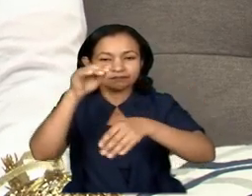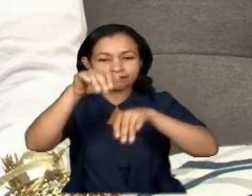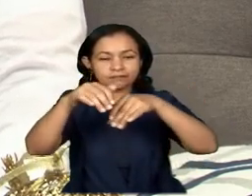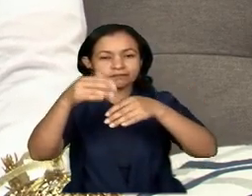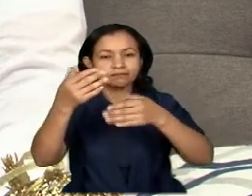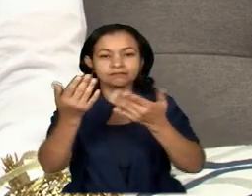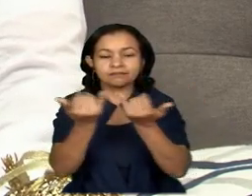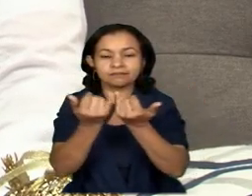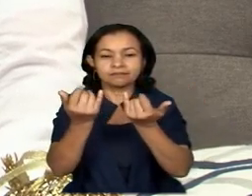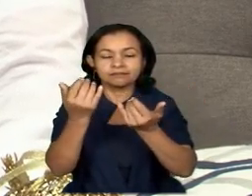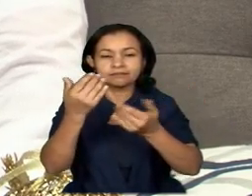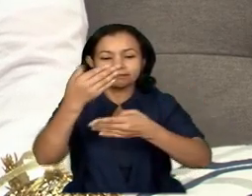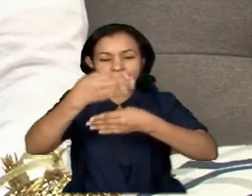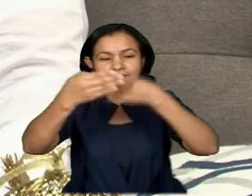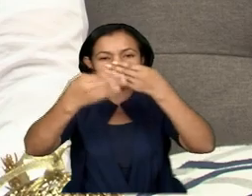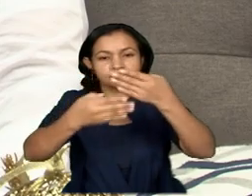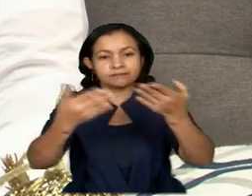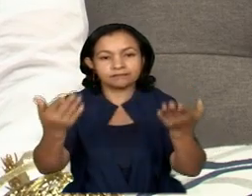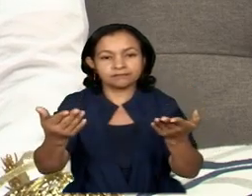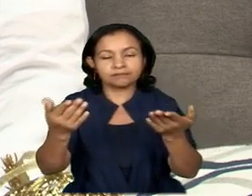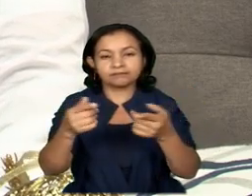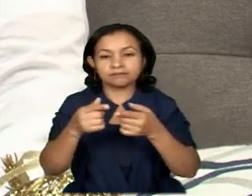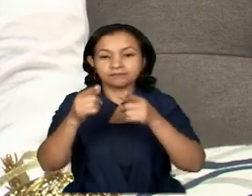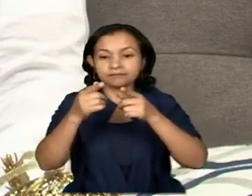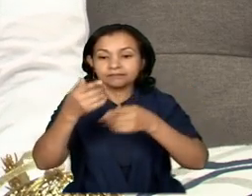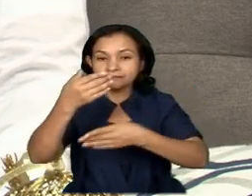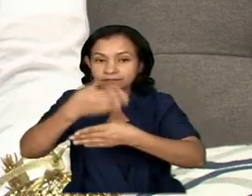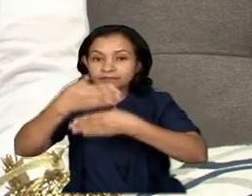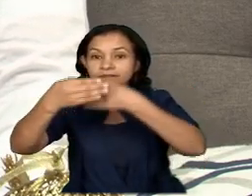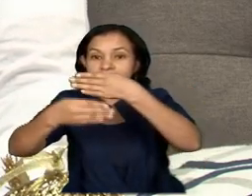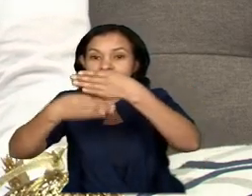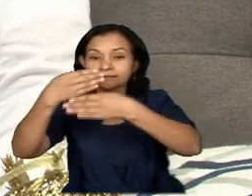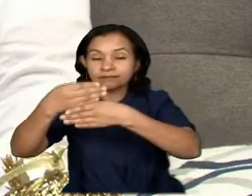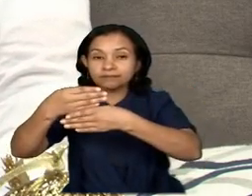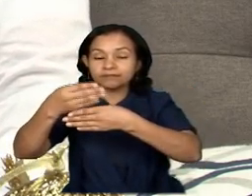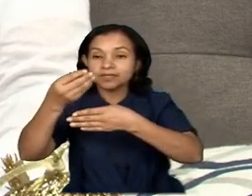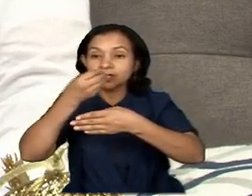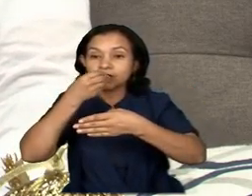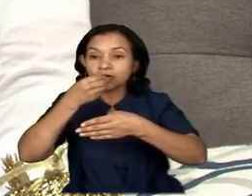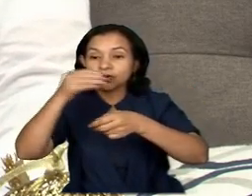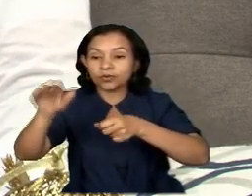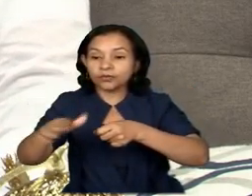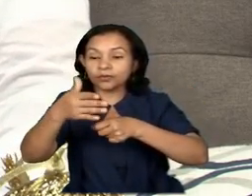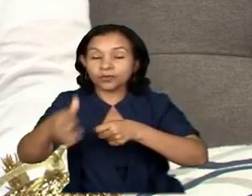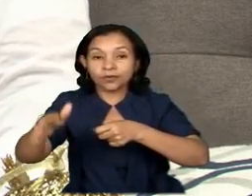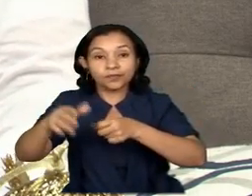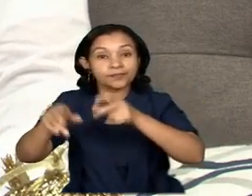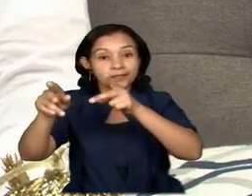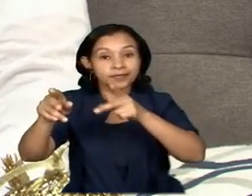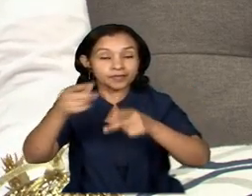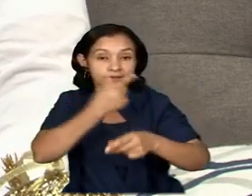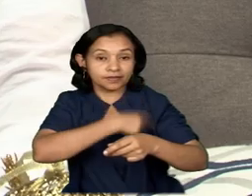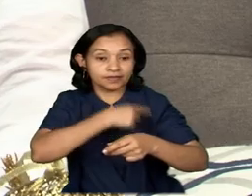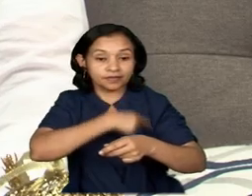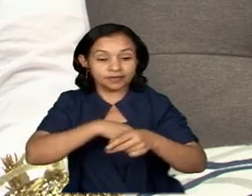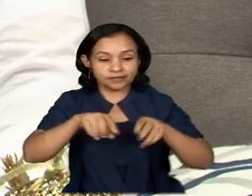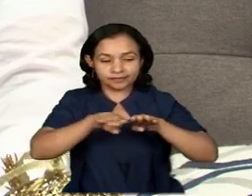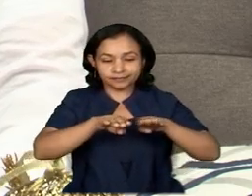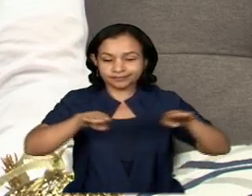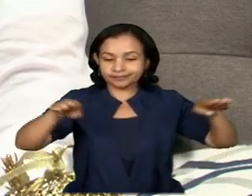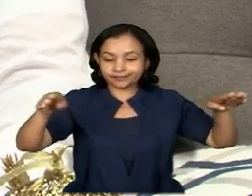ambientes educativos, construcción de áreas de preparación de alimentos, de la merienda y de comedores para